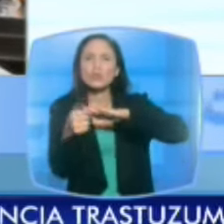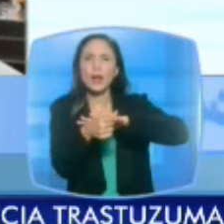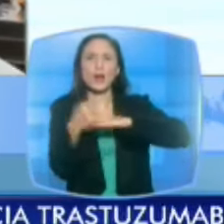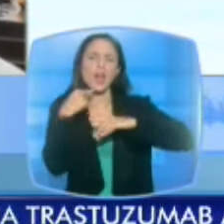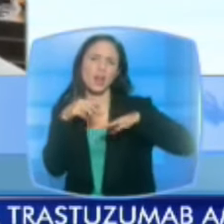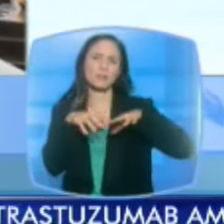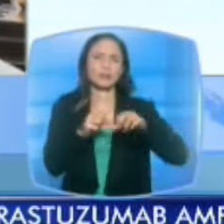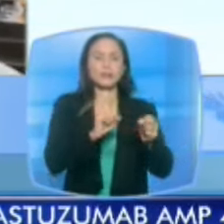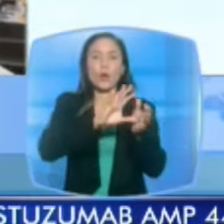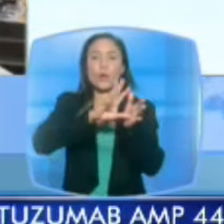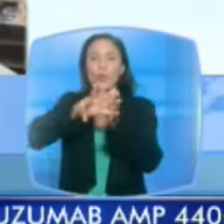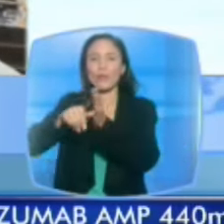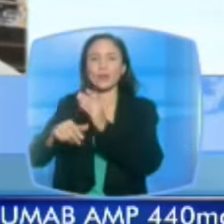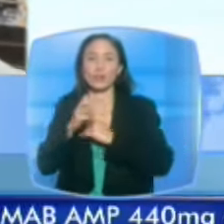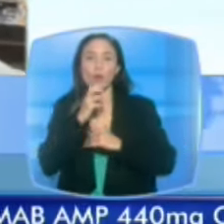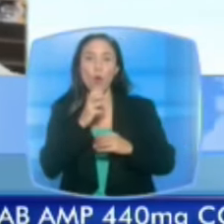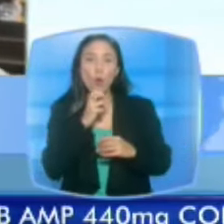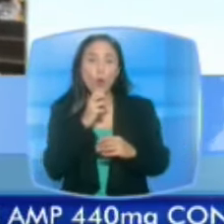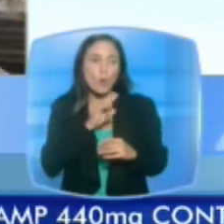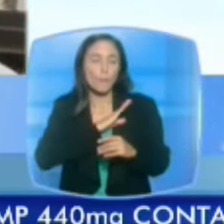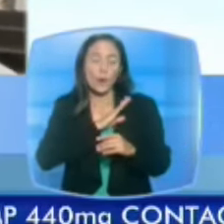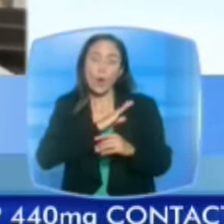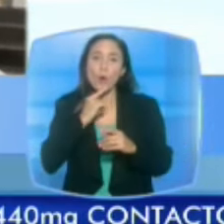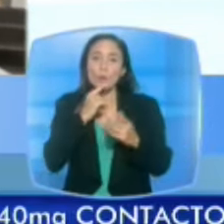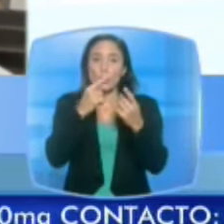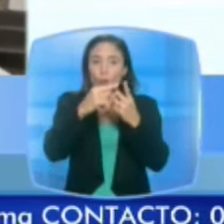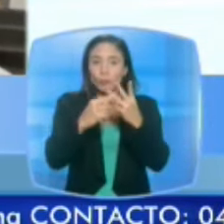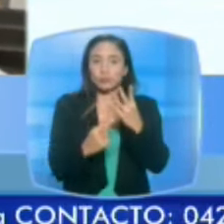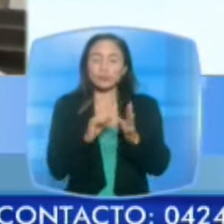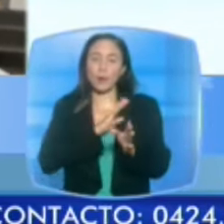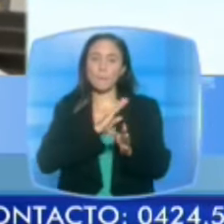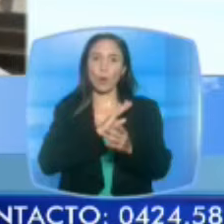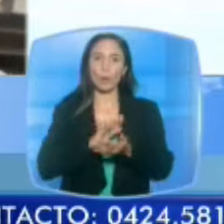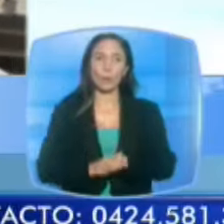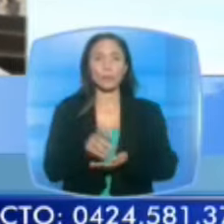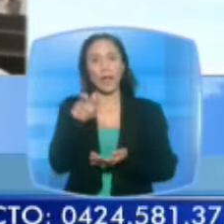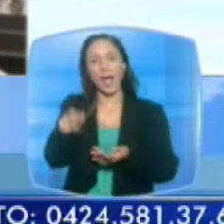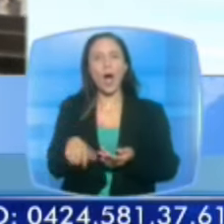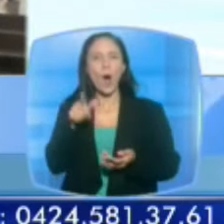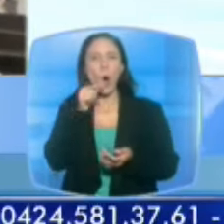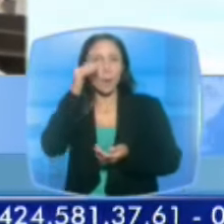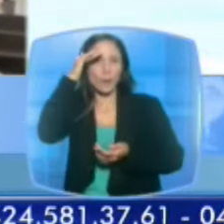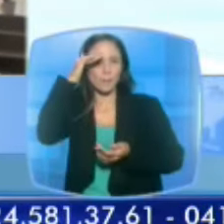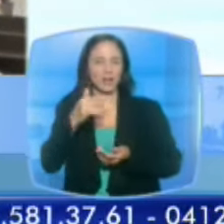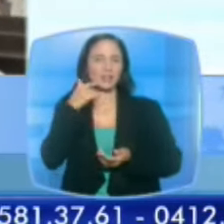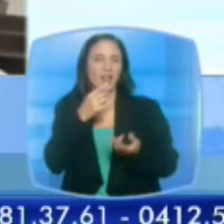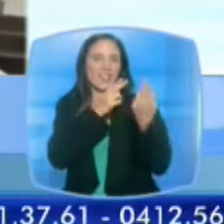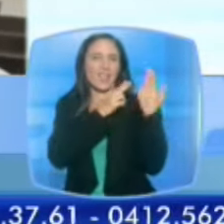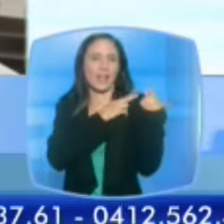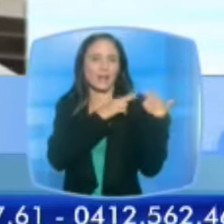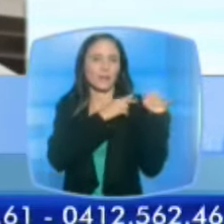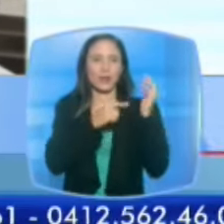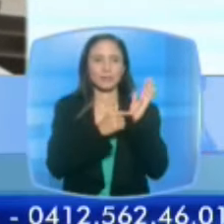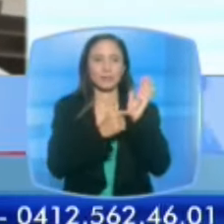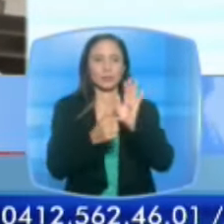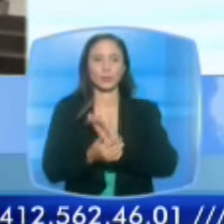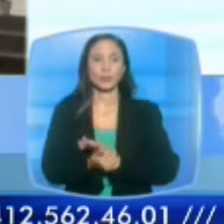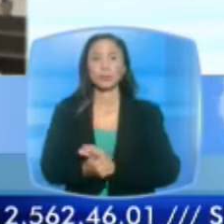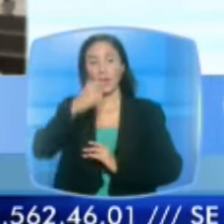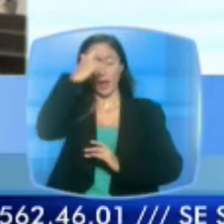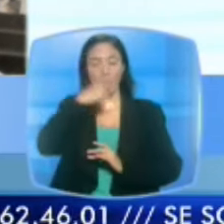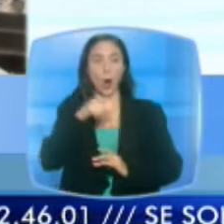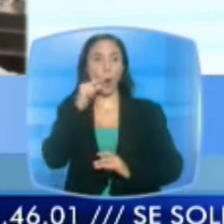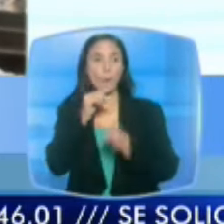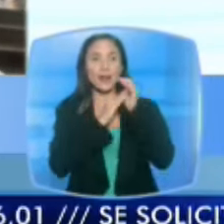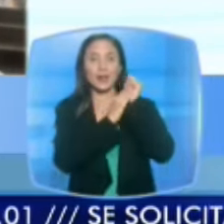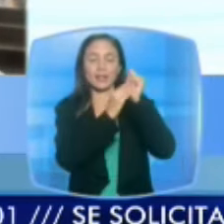para robarse el oro, nuestros recursos minerales. Llega el general del sur, el gran general del sur, Domingo Antonio Cifontes,